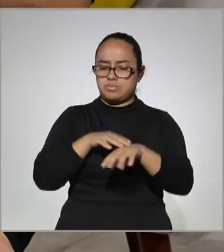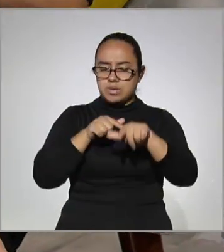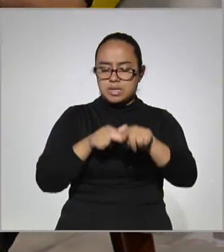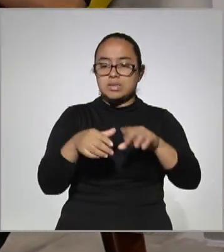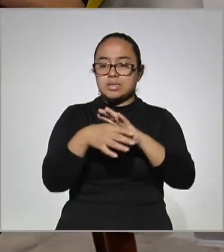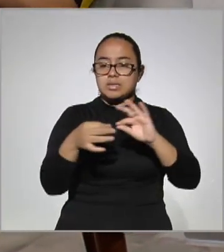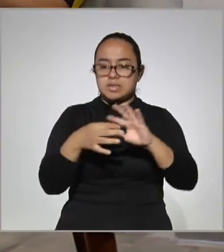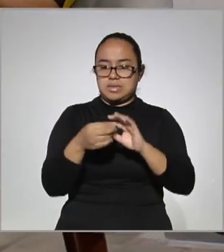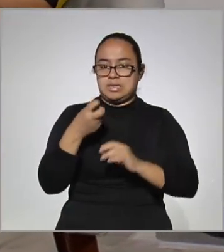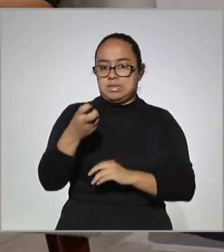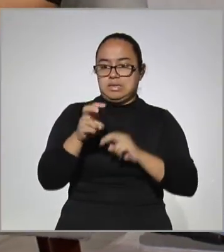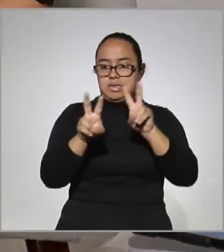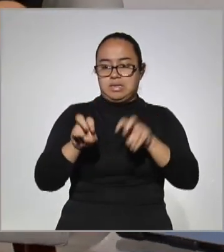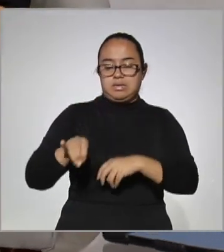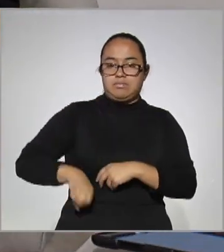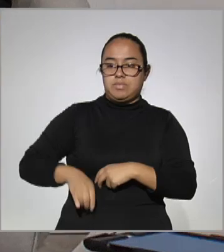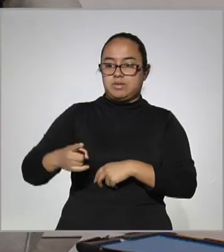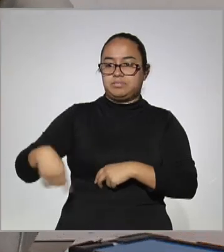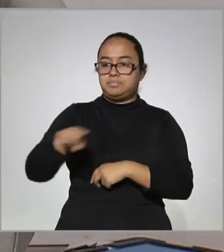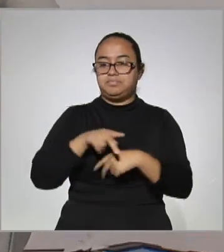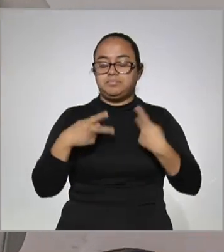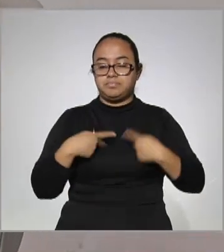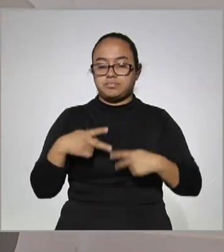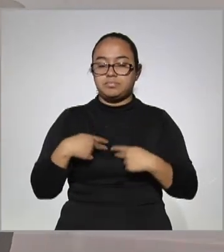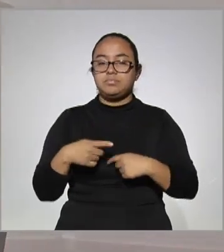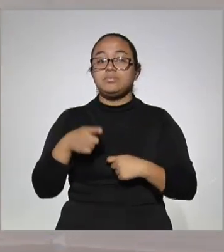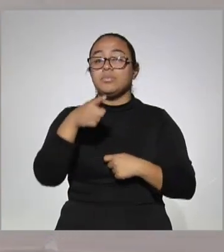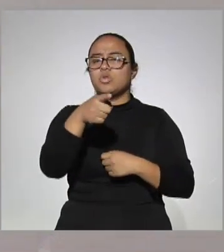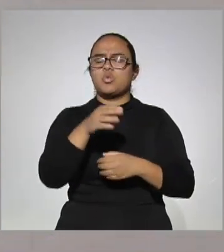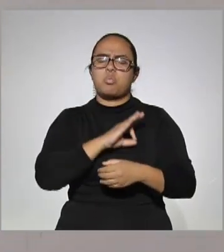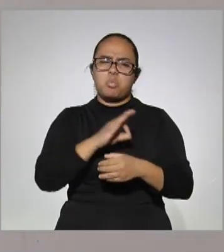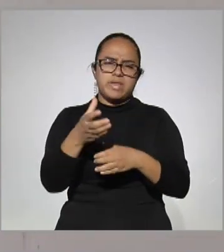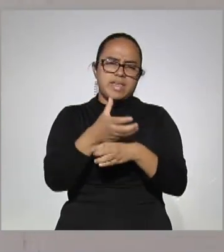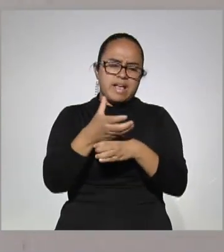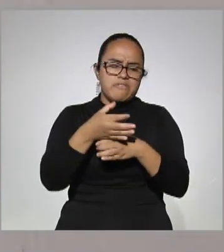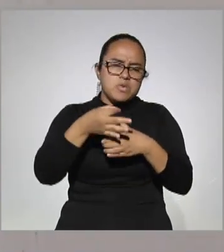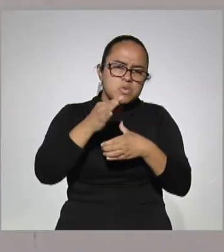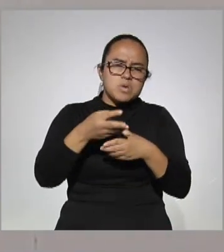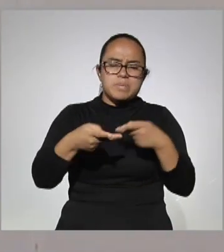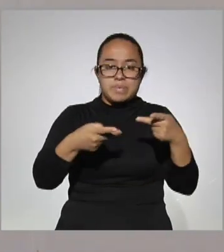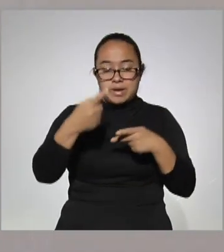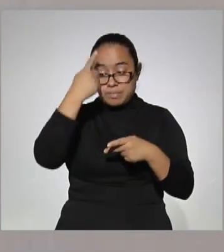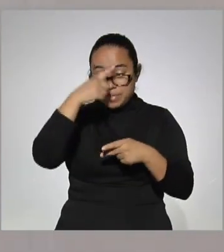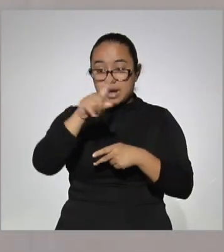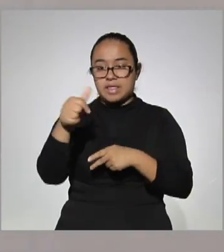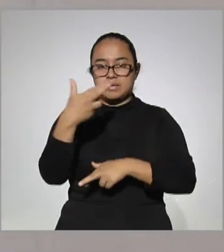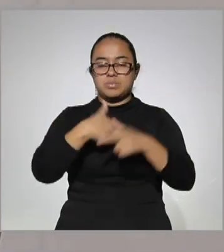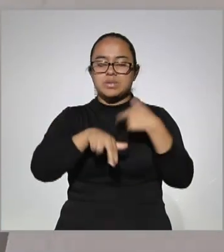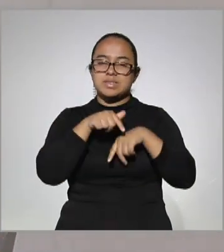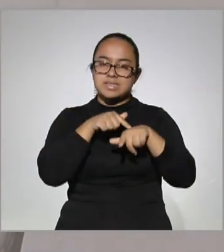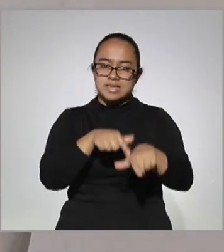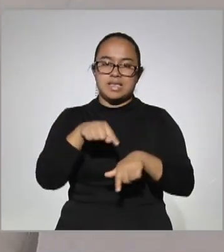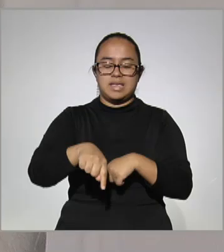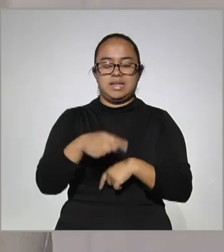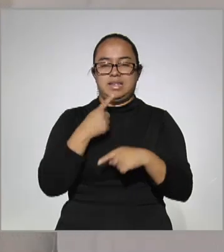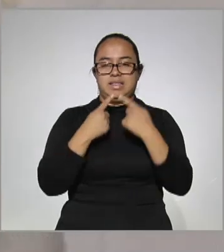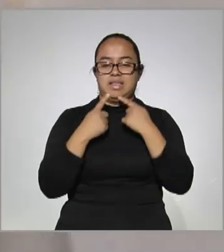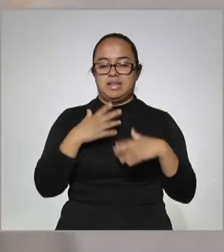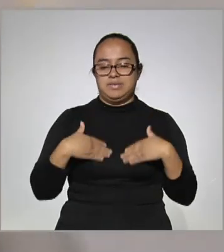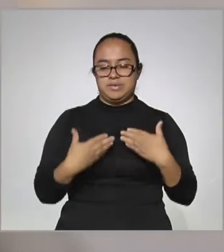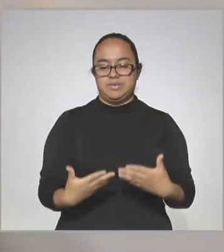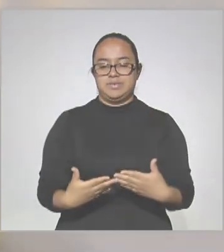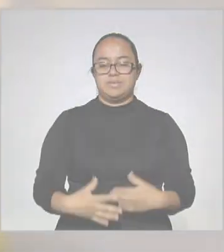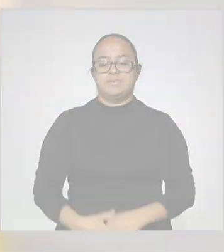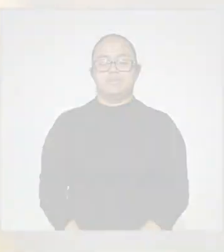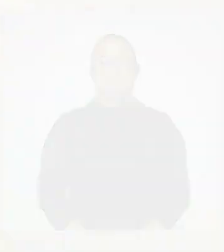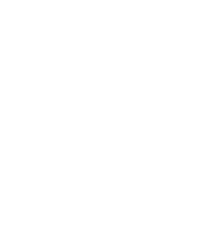de ese interesante tema que le interesa a la audiencia. Usted prepárese un cafecito mientras regresamos totalmente en vivo aquí en Diálogos en Confianza.